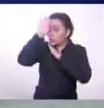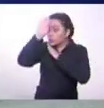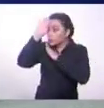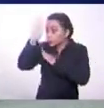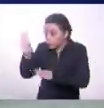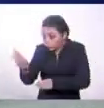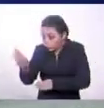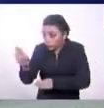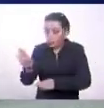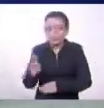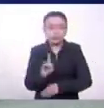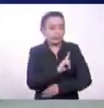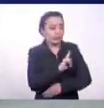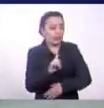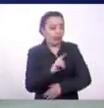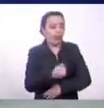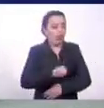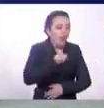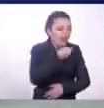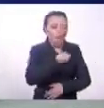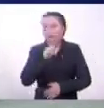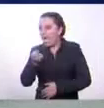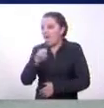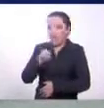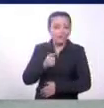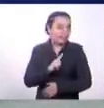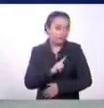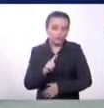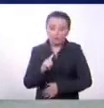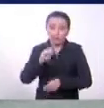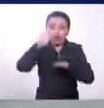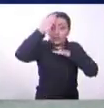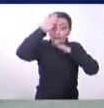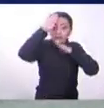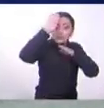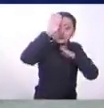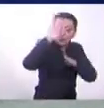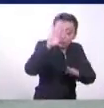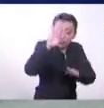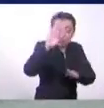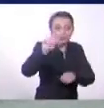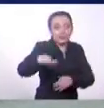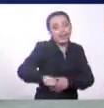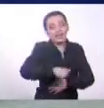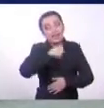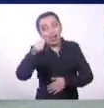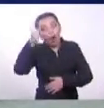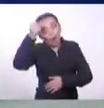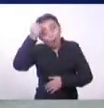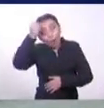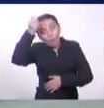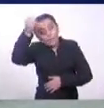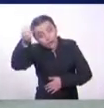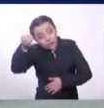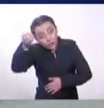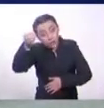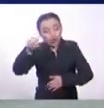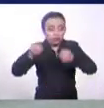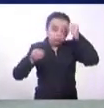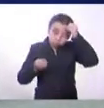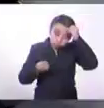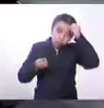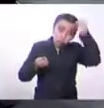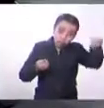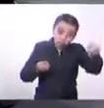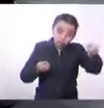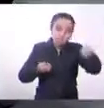tolerante. Es decir, que yo acepte a niños y niñas que acepten que existen otras personas que opinan diferente a uno. Tenés toda